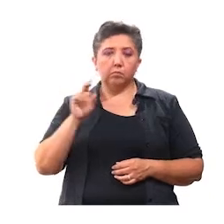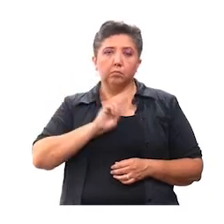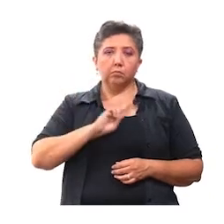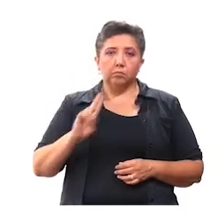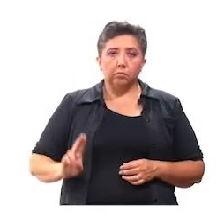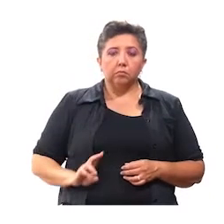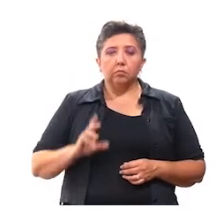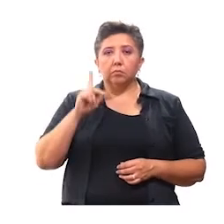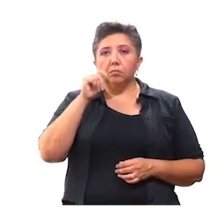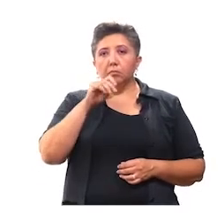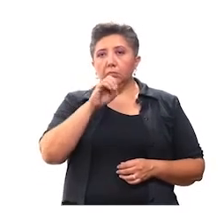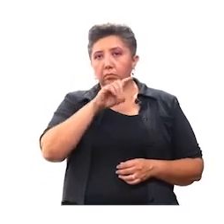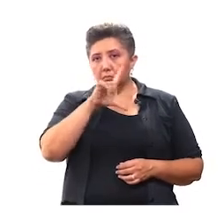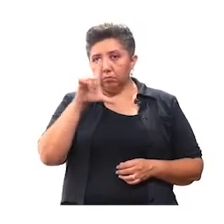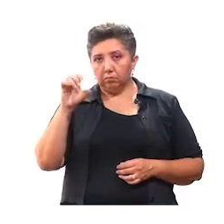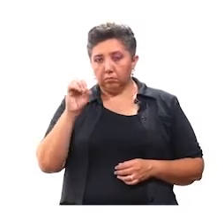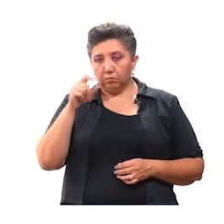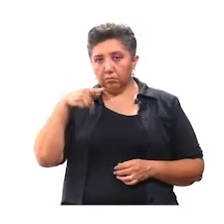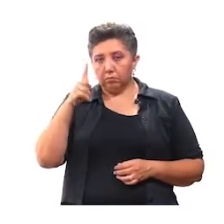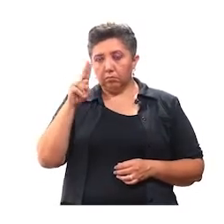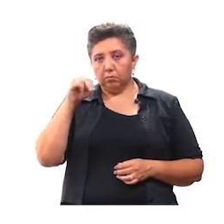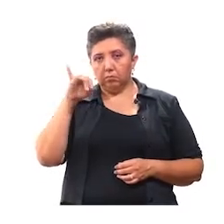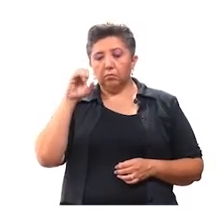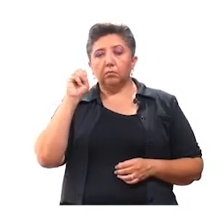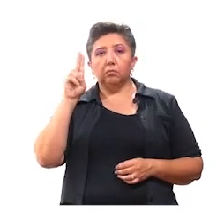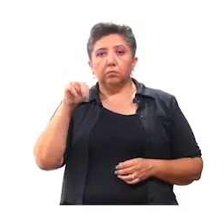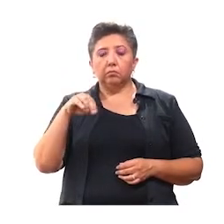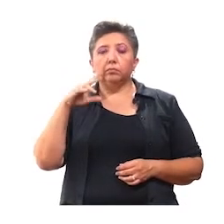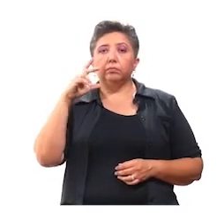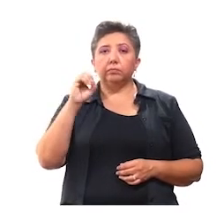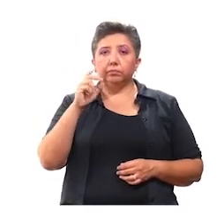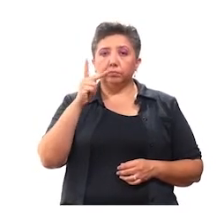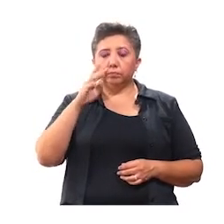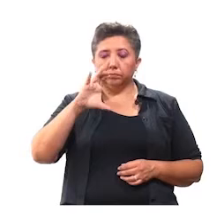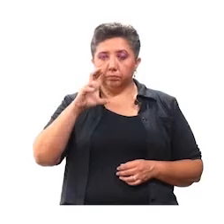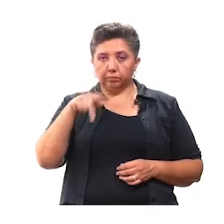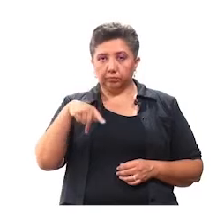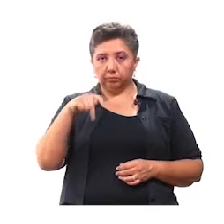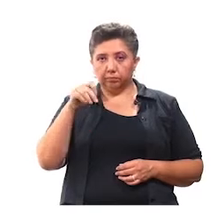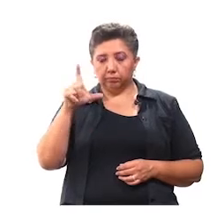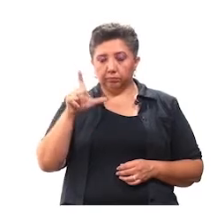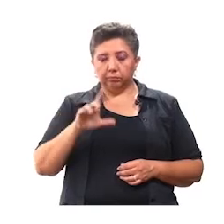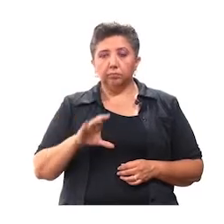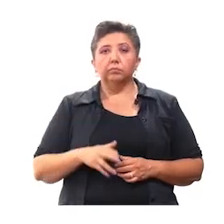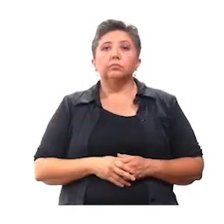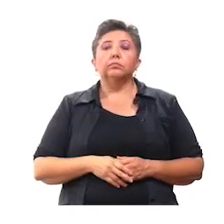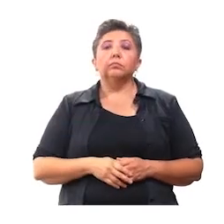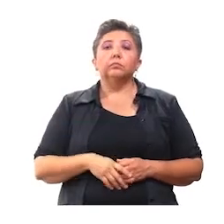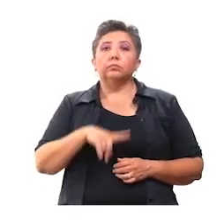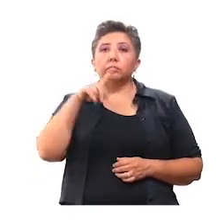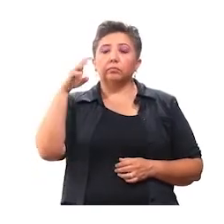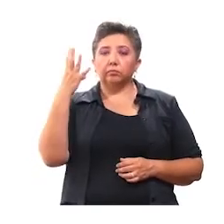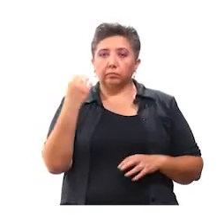Humán, Cenotillo, Canacín, Opichén, Progreso y Telchac Puerto. De